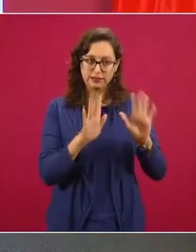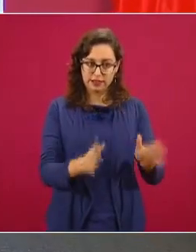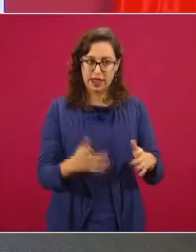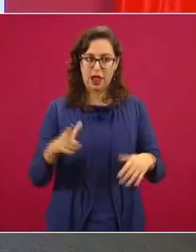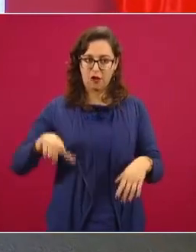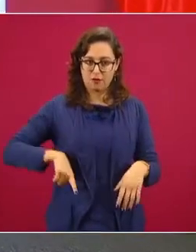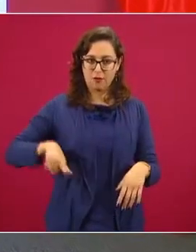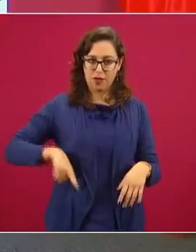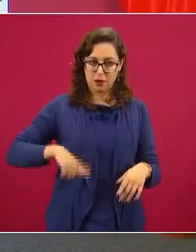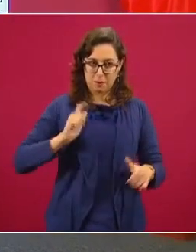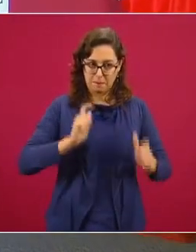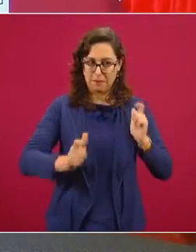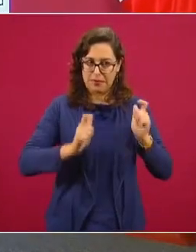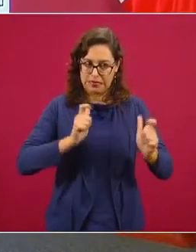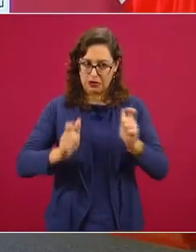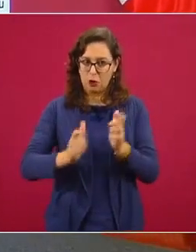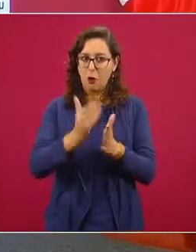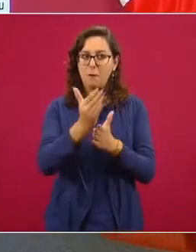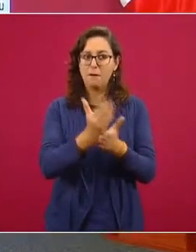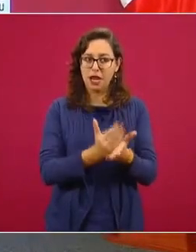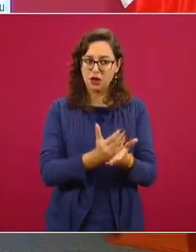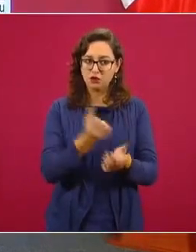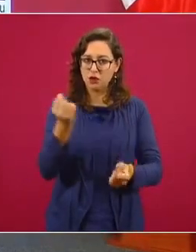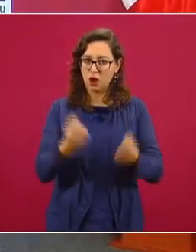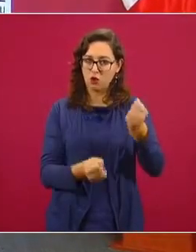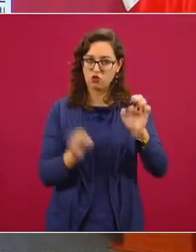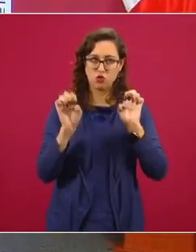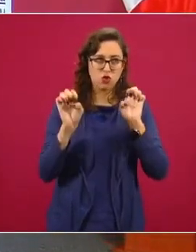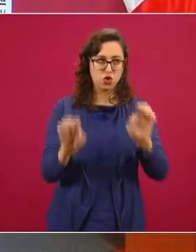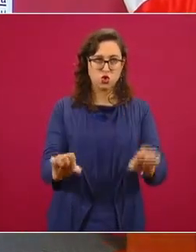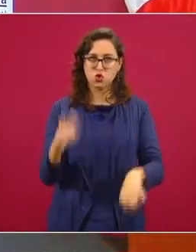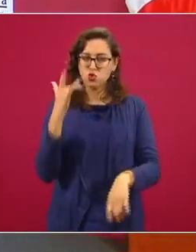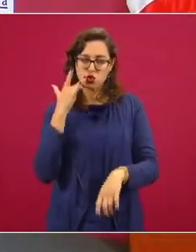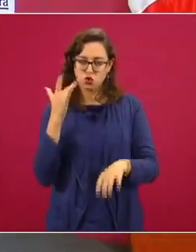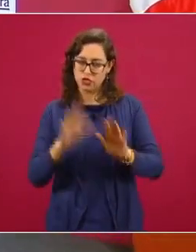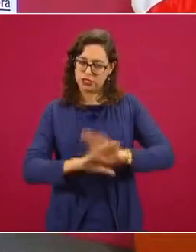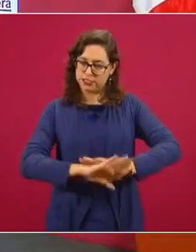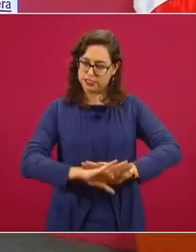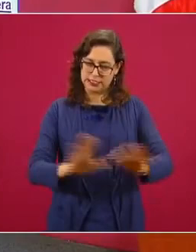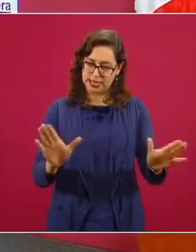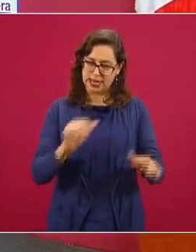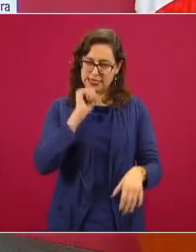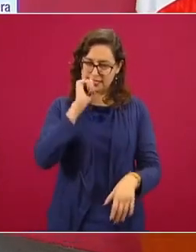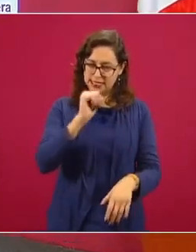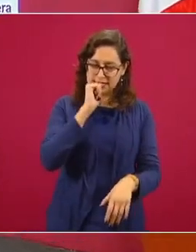porque no compran vehículos de lujo, porque no viajan tanto,